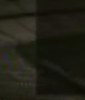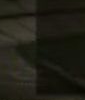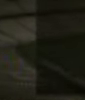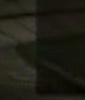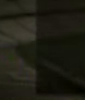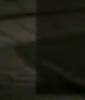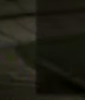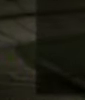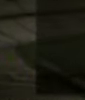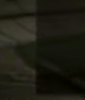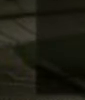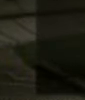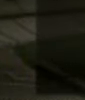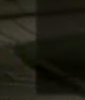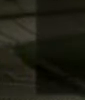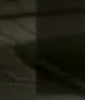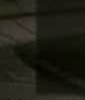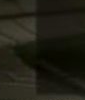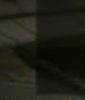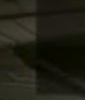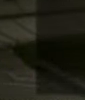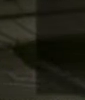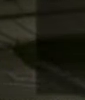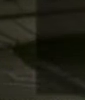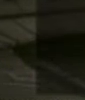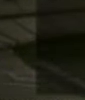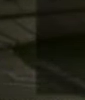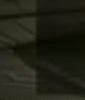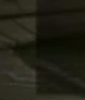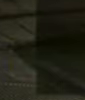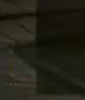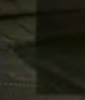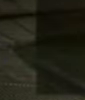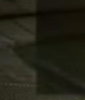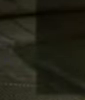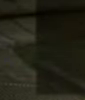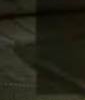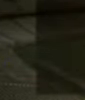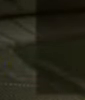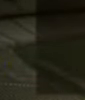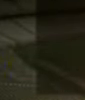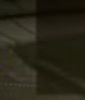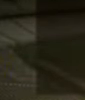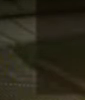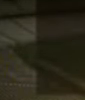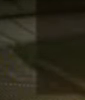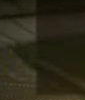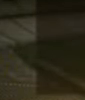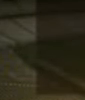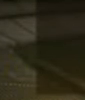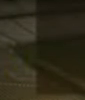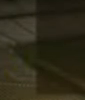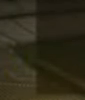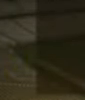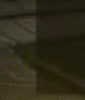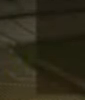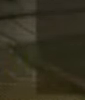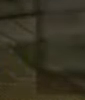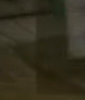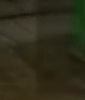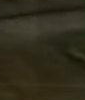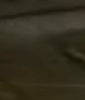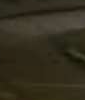B. Federales 102. C. Crack. A Brasil con fútbol, brinda siempre